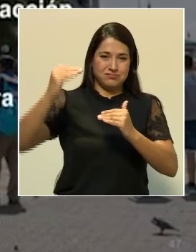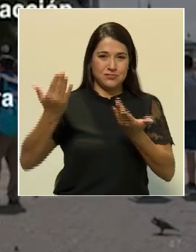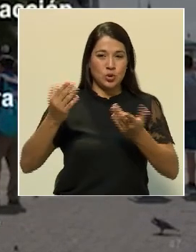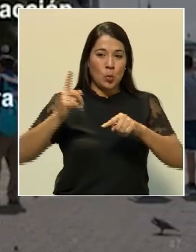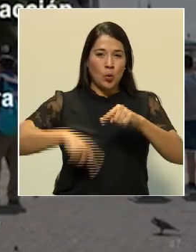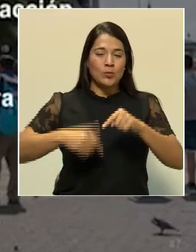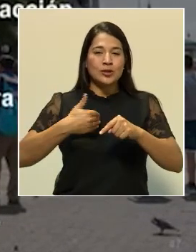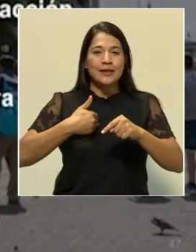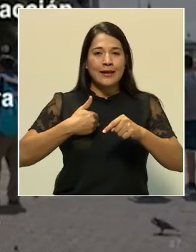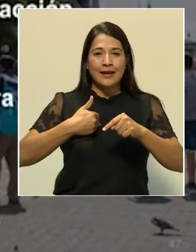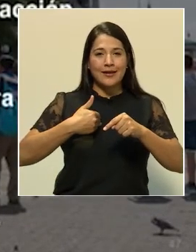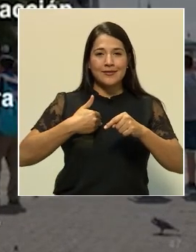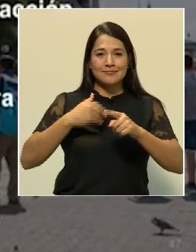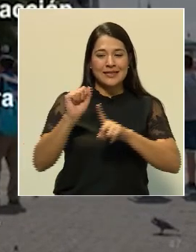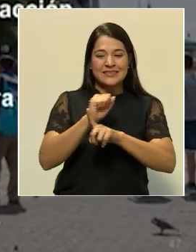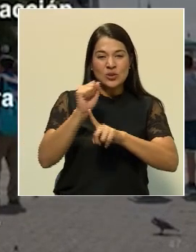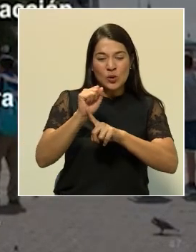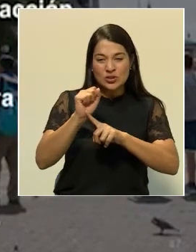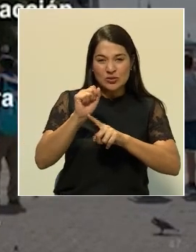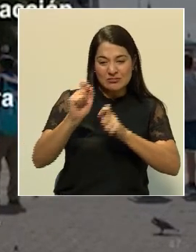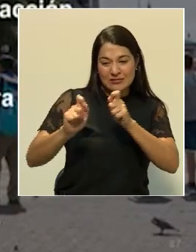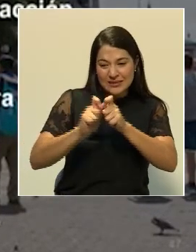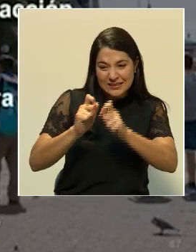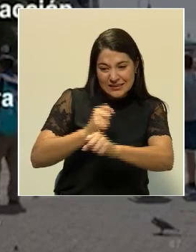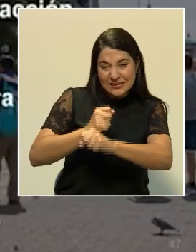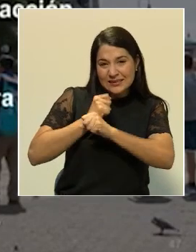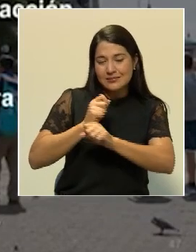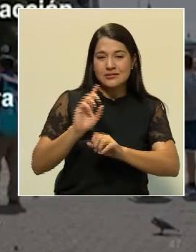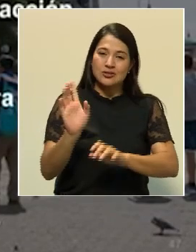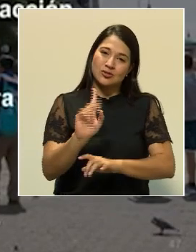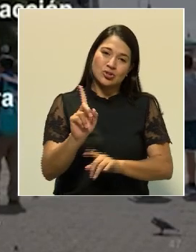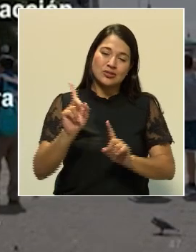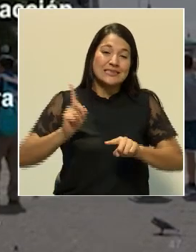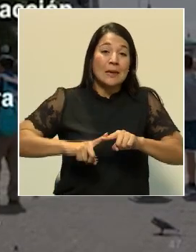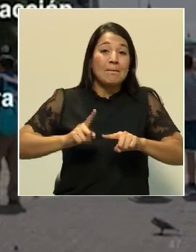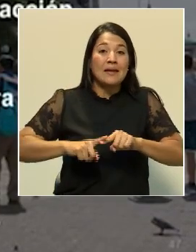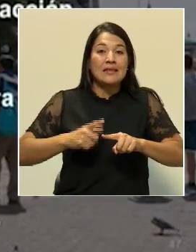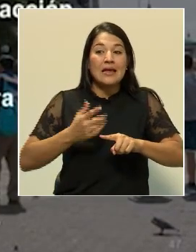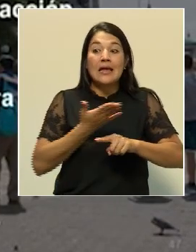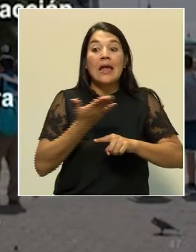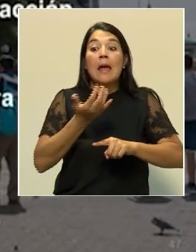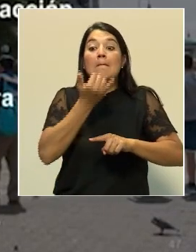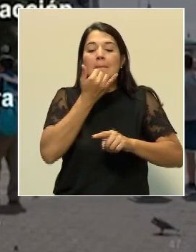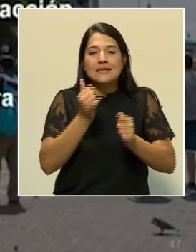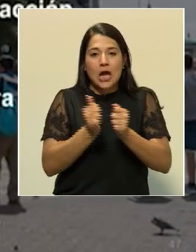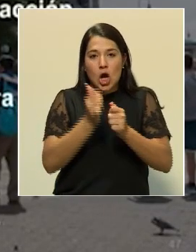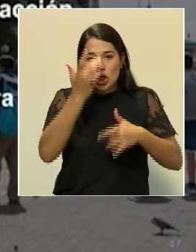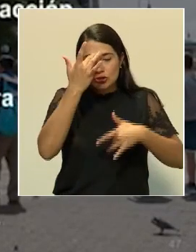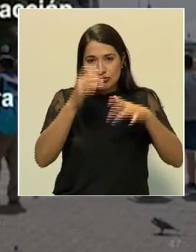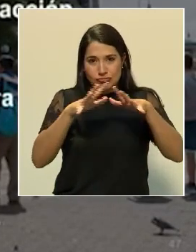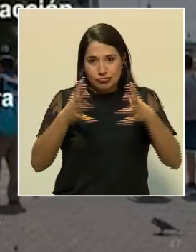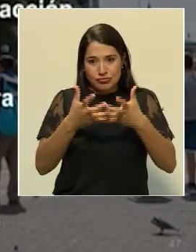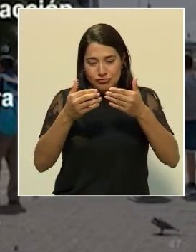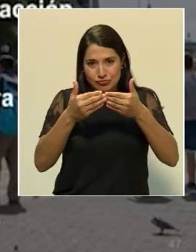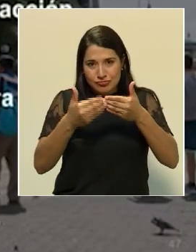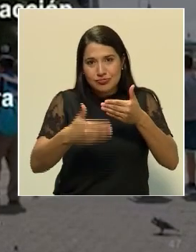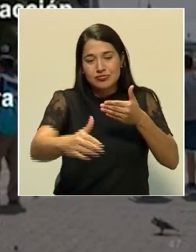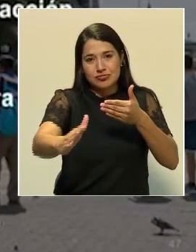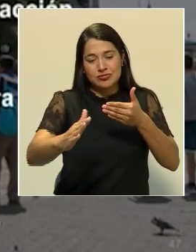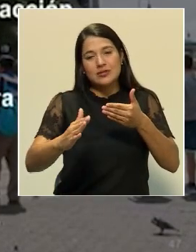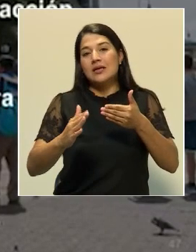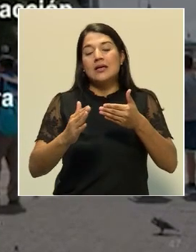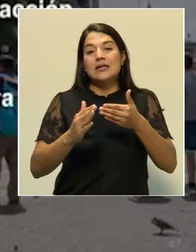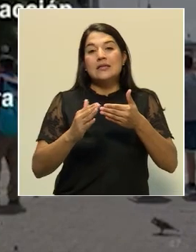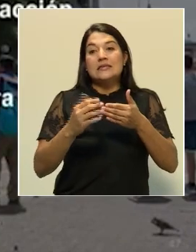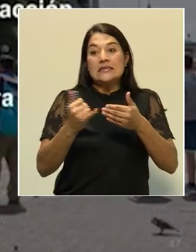también incierto el rumbo que tome la pandemia. Y realmente, si tenemos incertidumbre alrededor de la